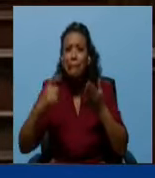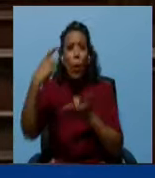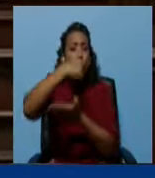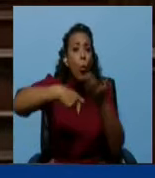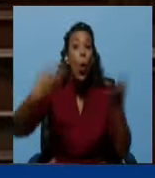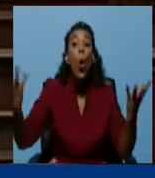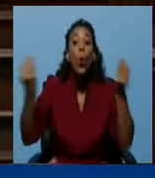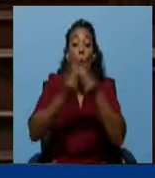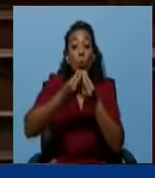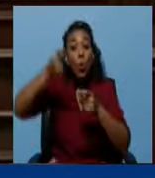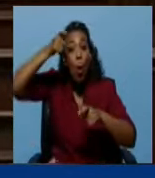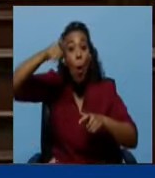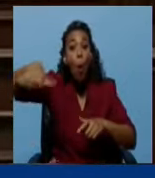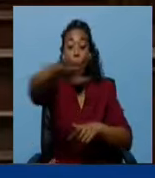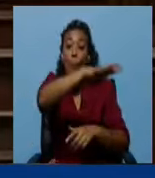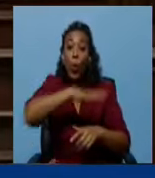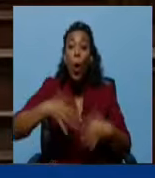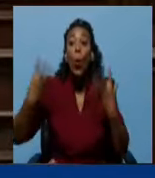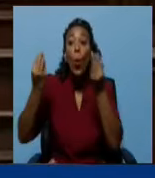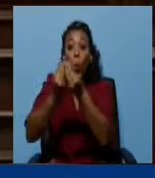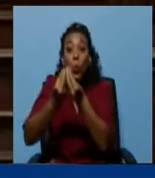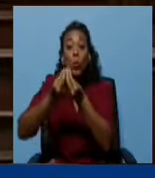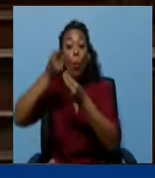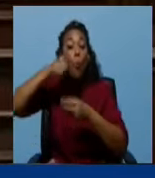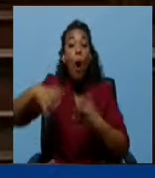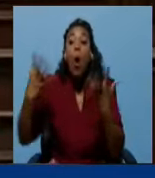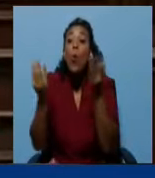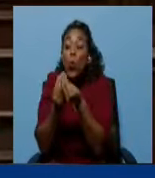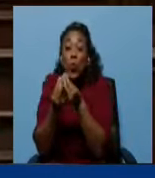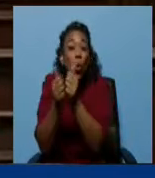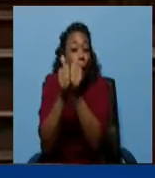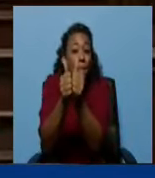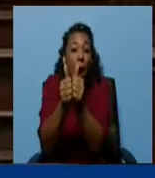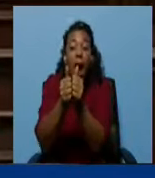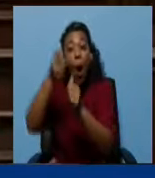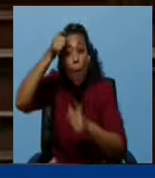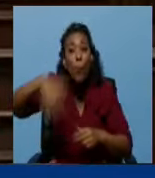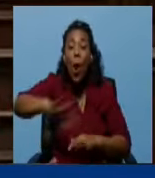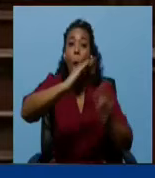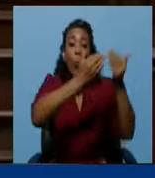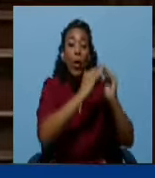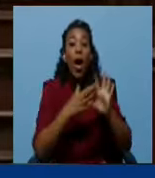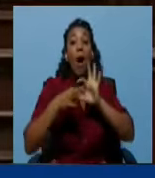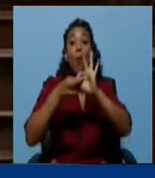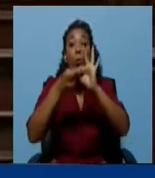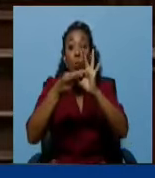junto al pueblo, desde el pueblo, con el pueblo y en unión